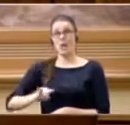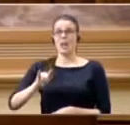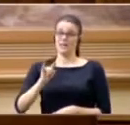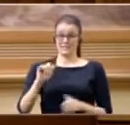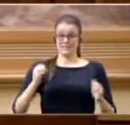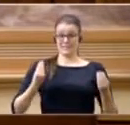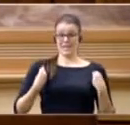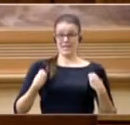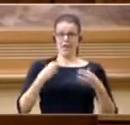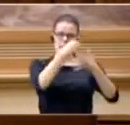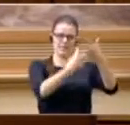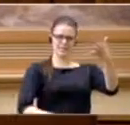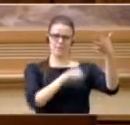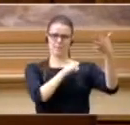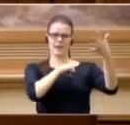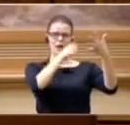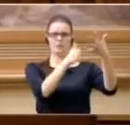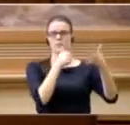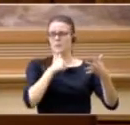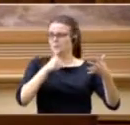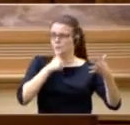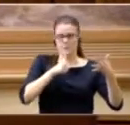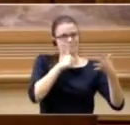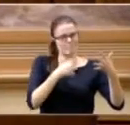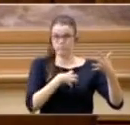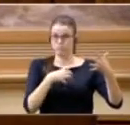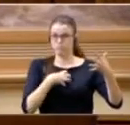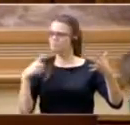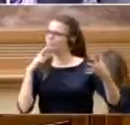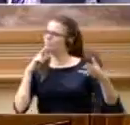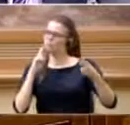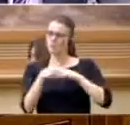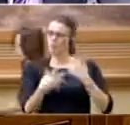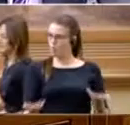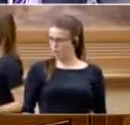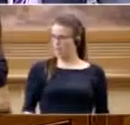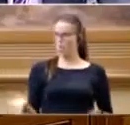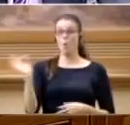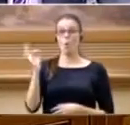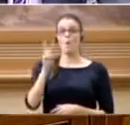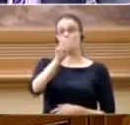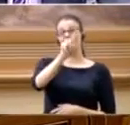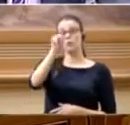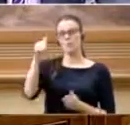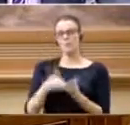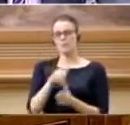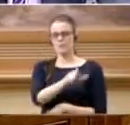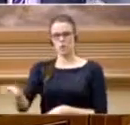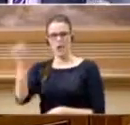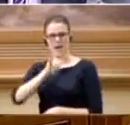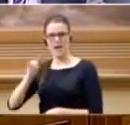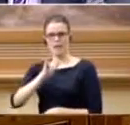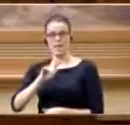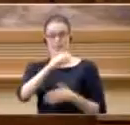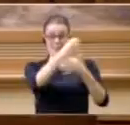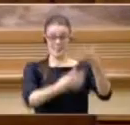sanitaria, ¿qué va a hacer su gobierno? Pero diga también a esos más de 21.000 canarios que están en una lista